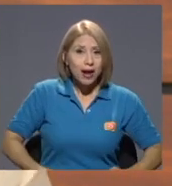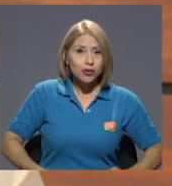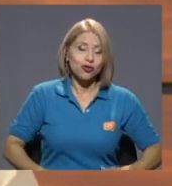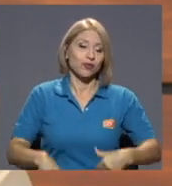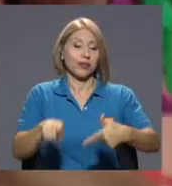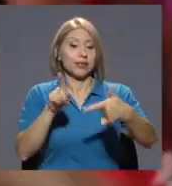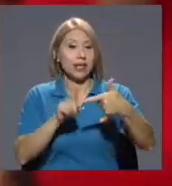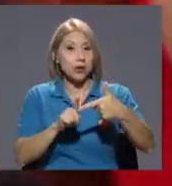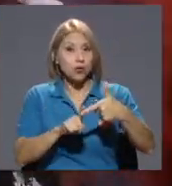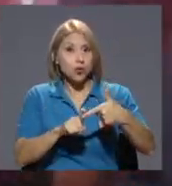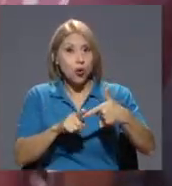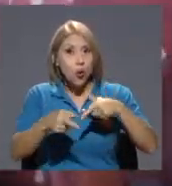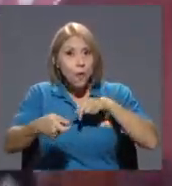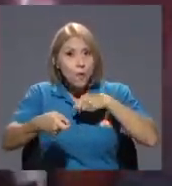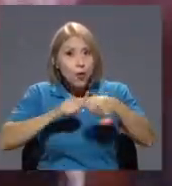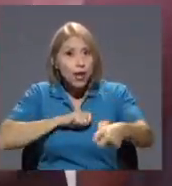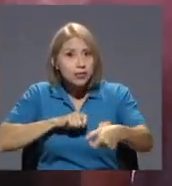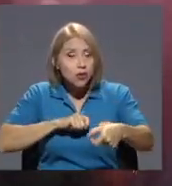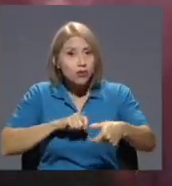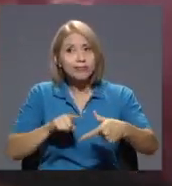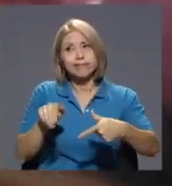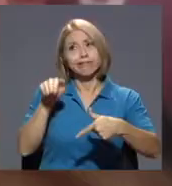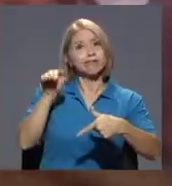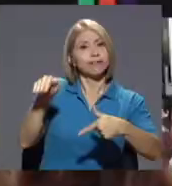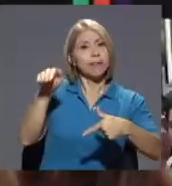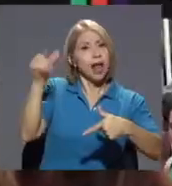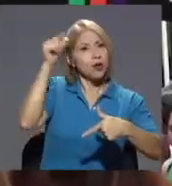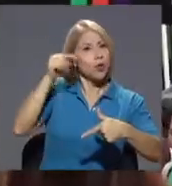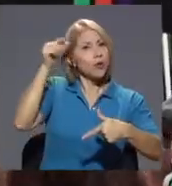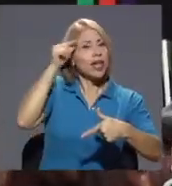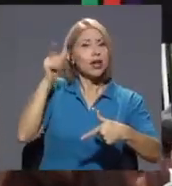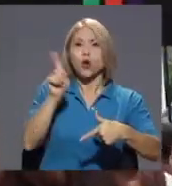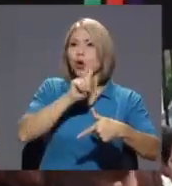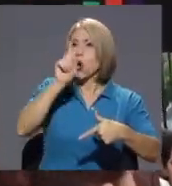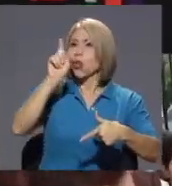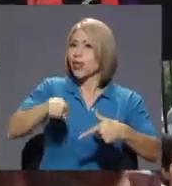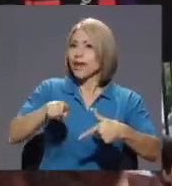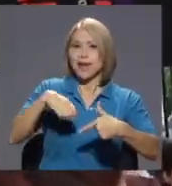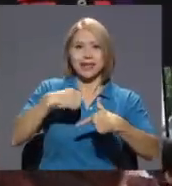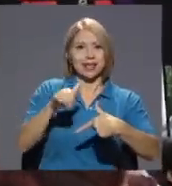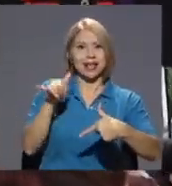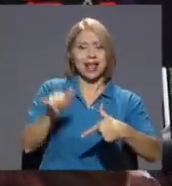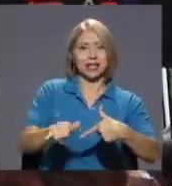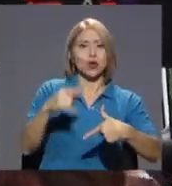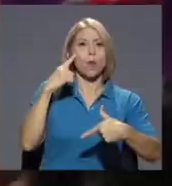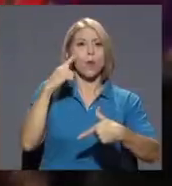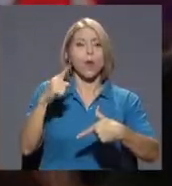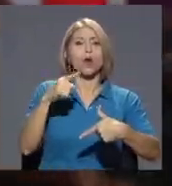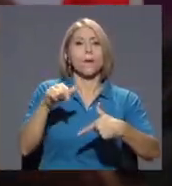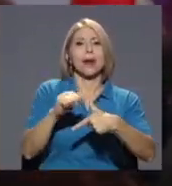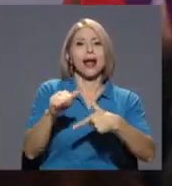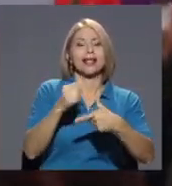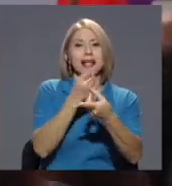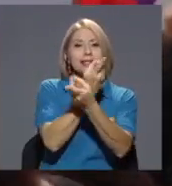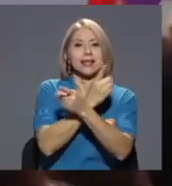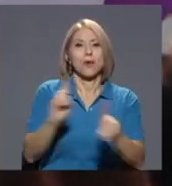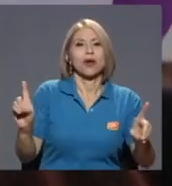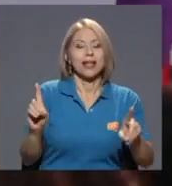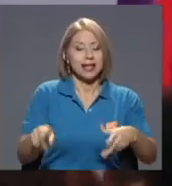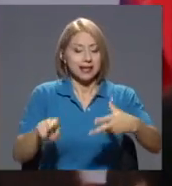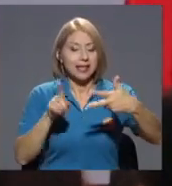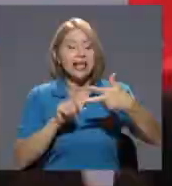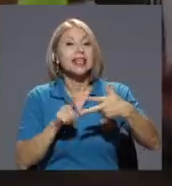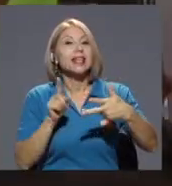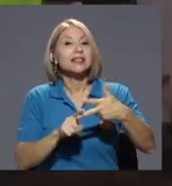advierta el gobierno no hacerlo por este tipo de prácticas democráticas y tercero la restitución siempre es